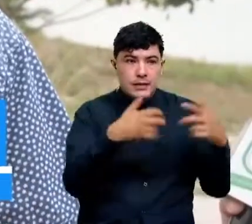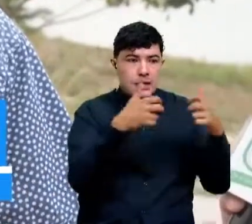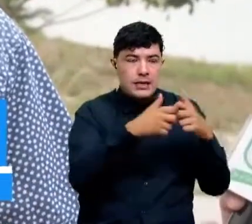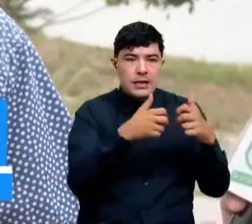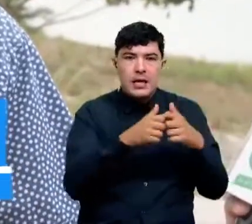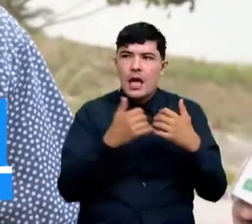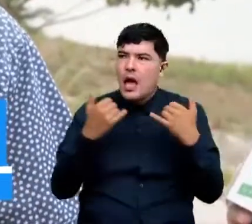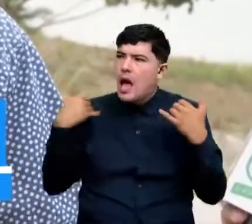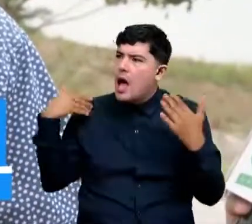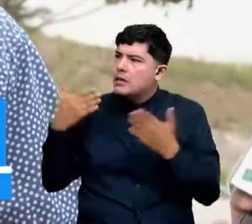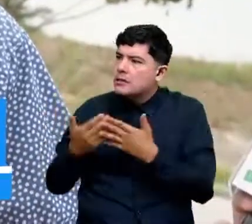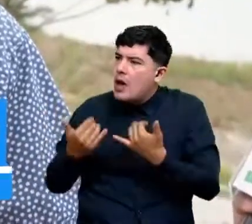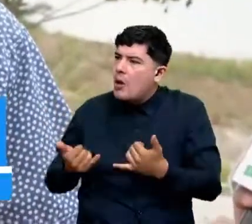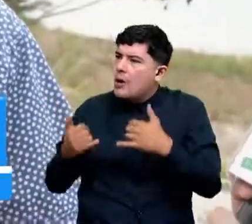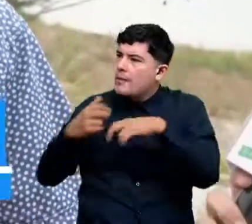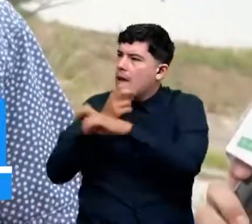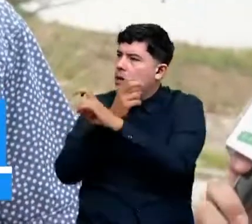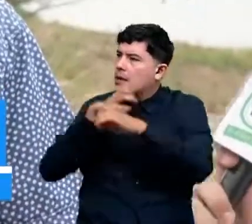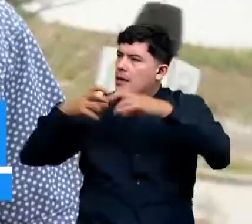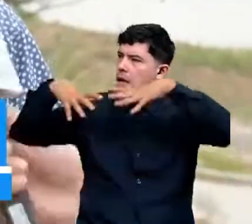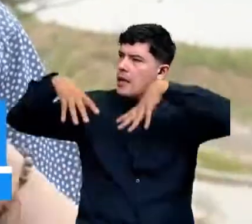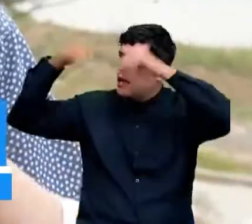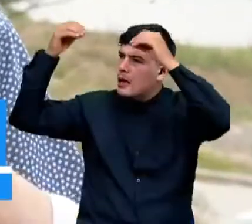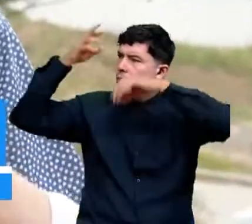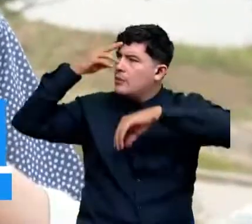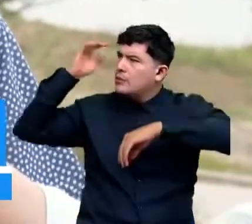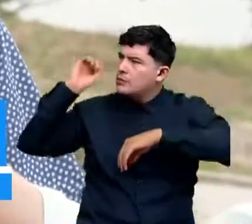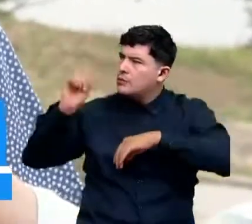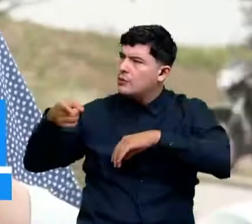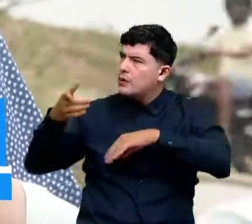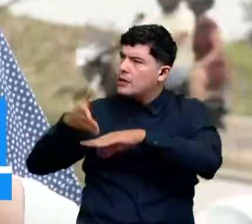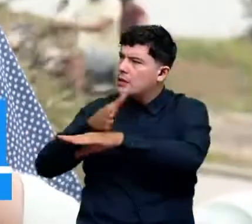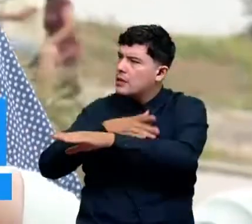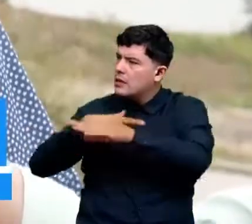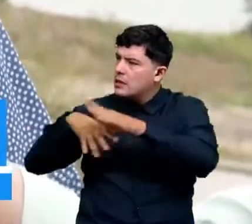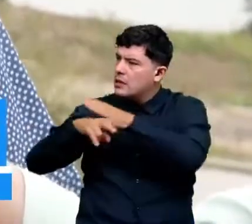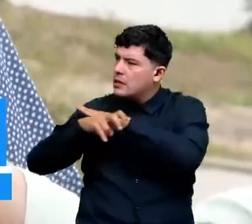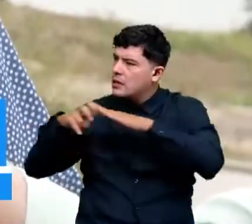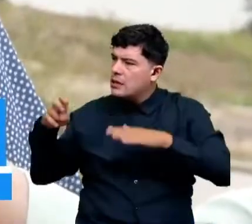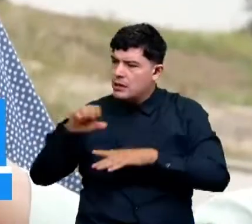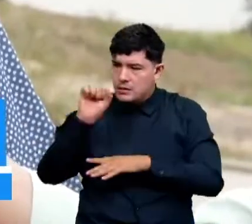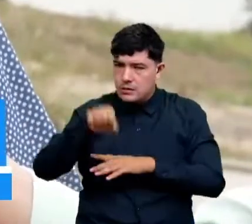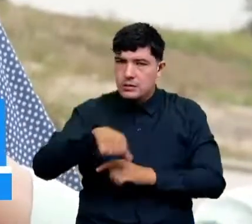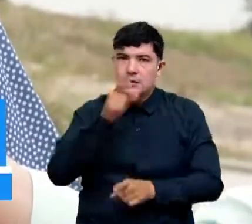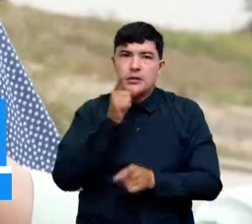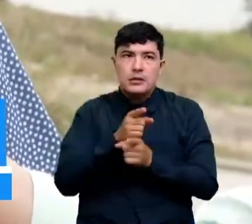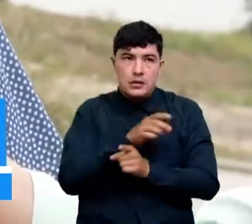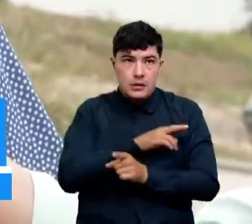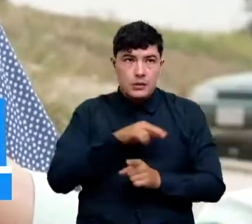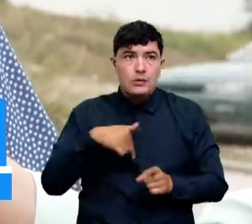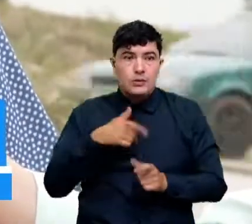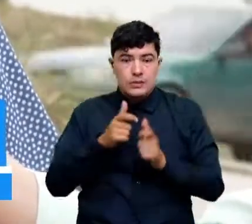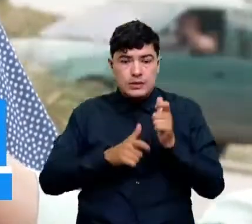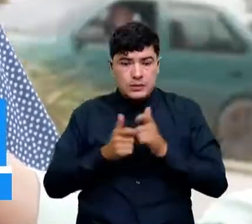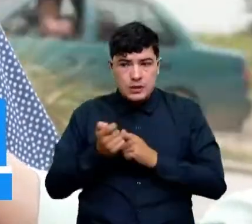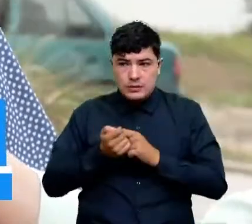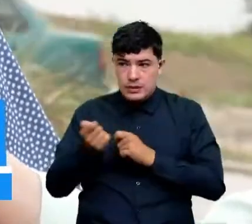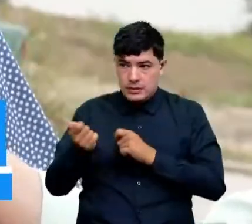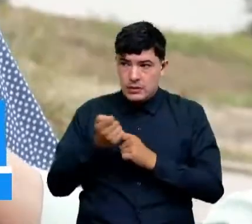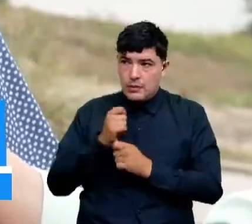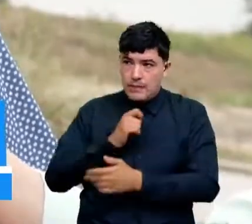está completamente a oscuras por ese robo que realizaron. Sí, señor, y pues a pesar de que los vecinos pagamos alumbrado público, cuando se